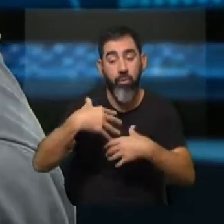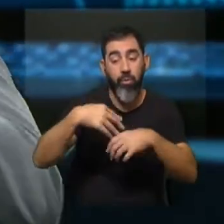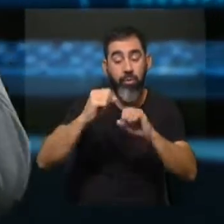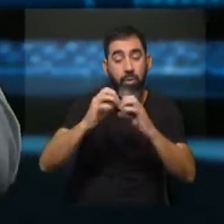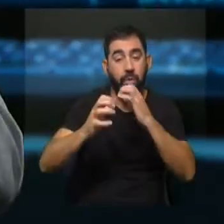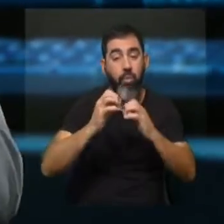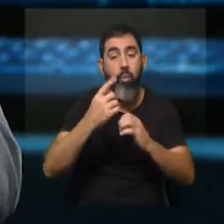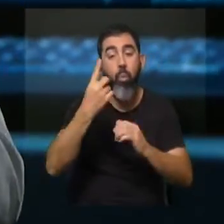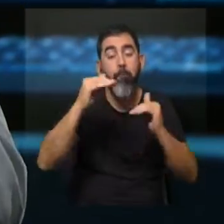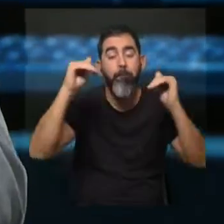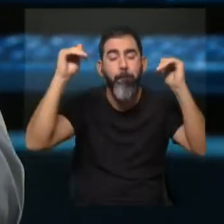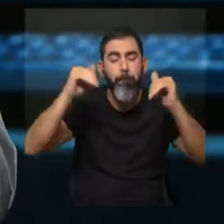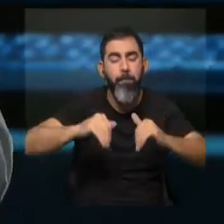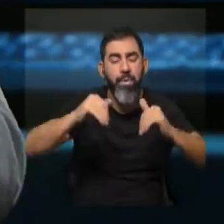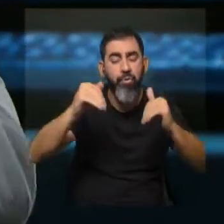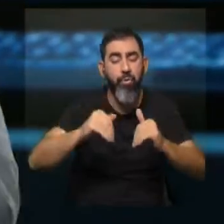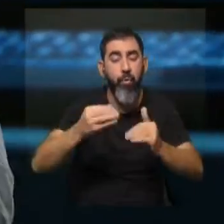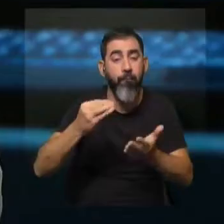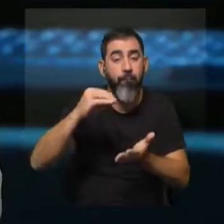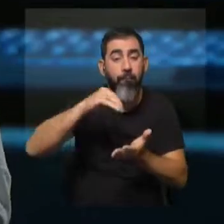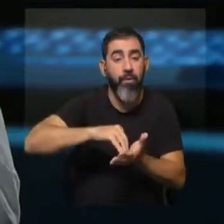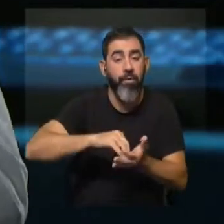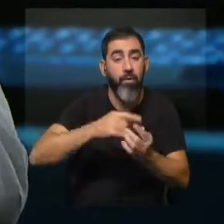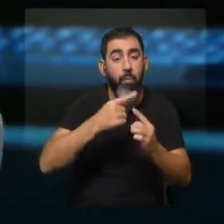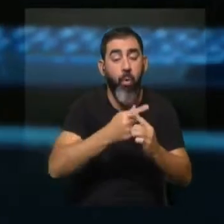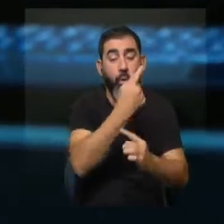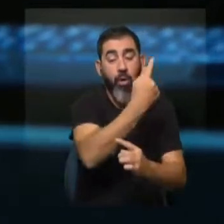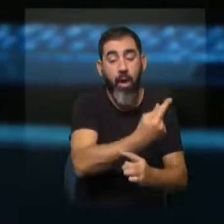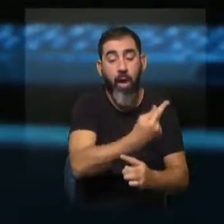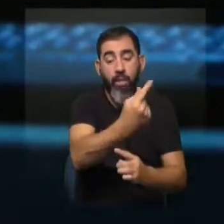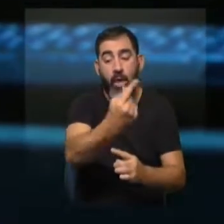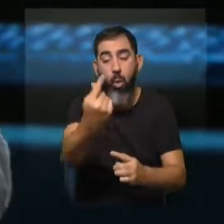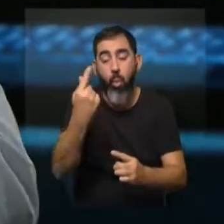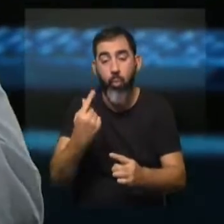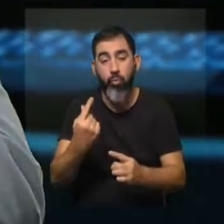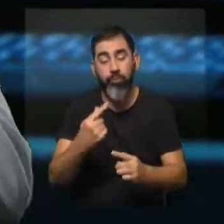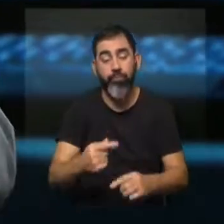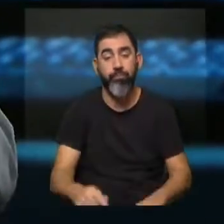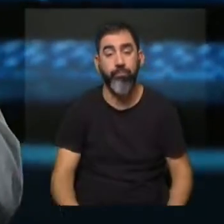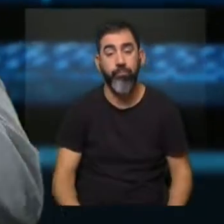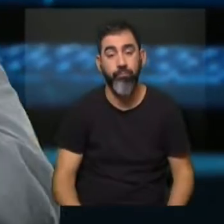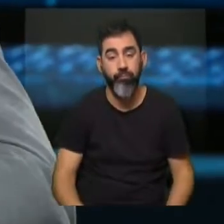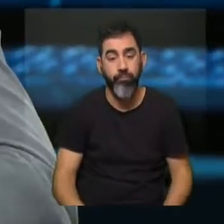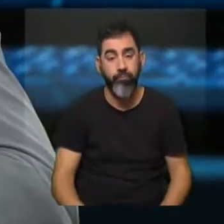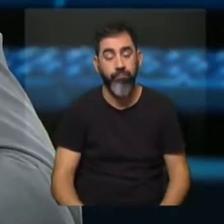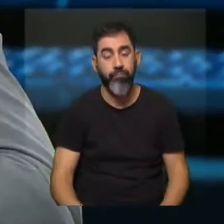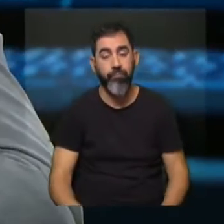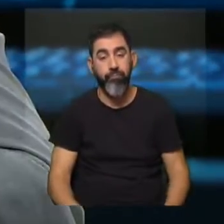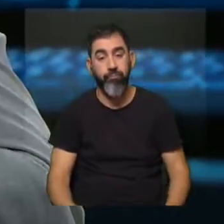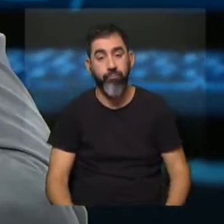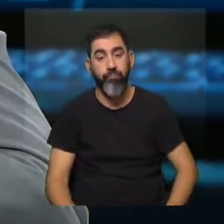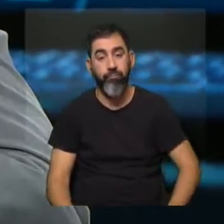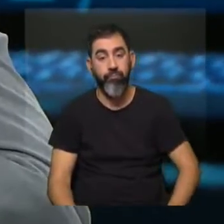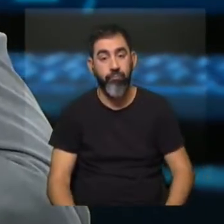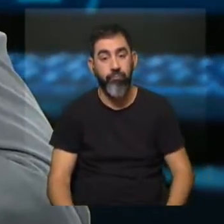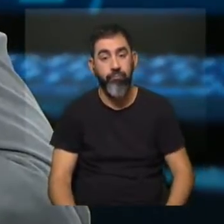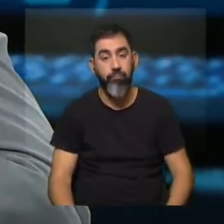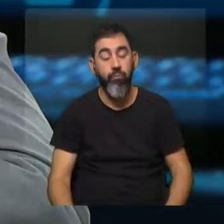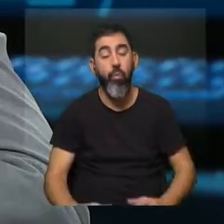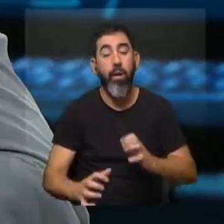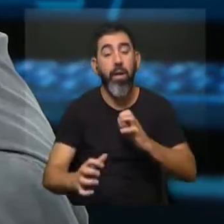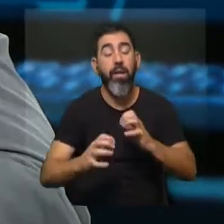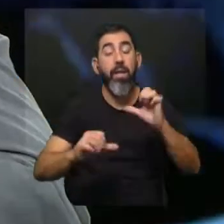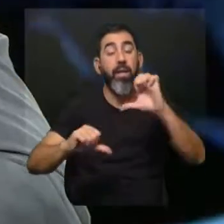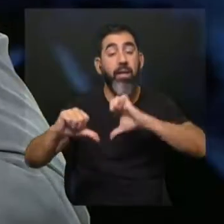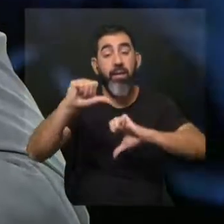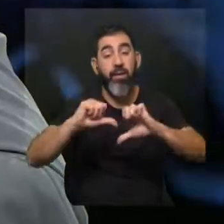orden de 1 millón de veces por unidad de masa, por átomo que uno usa, por átomo que tiene una desintegración, respecto a la energía química.